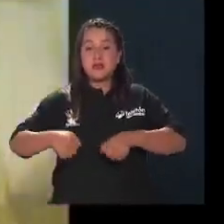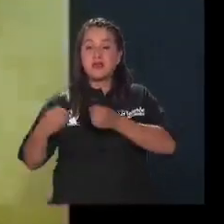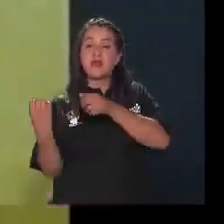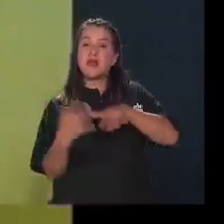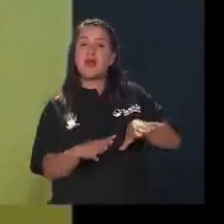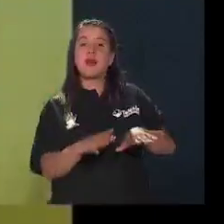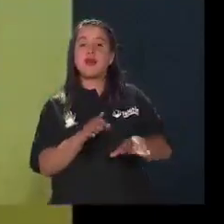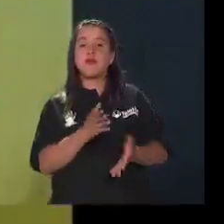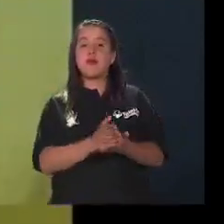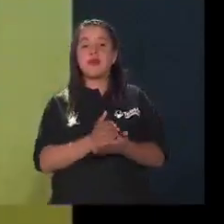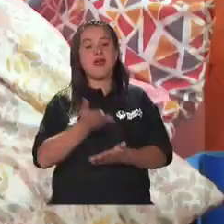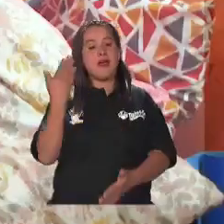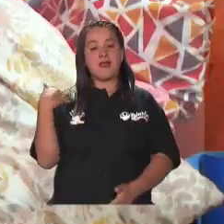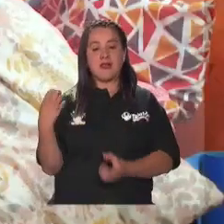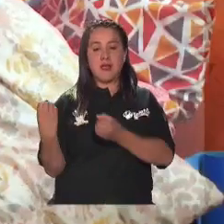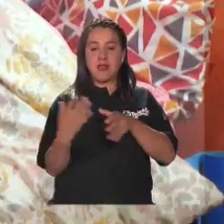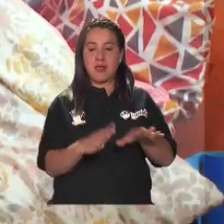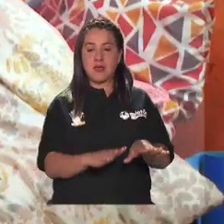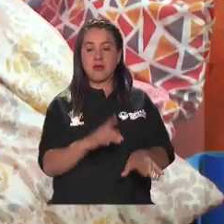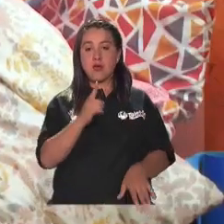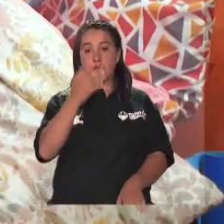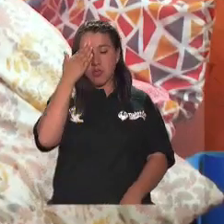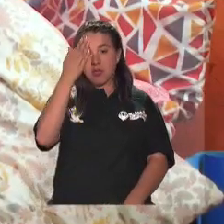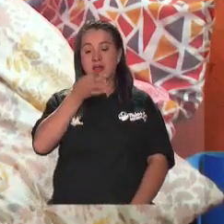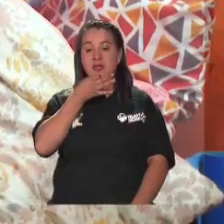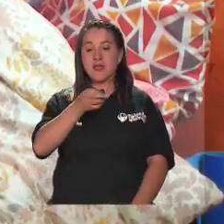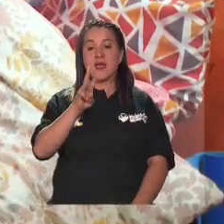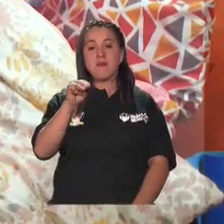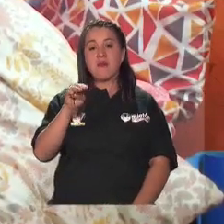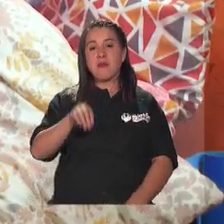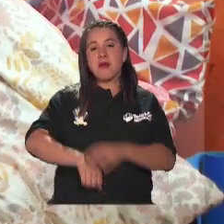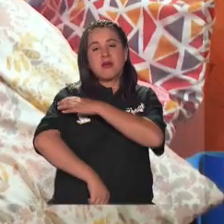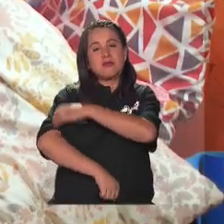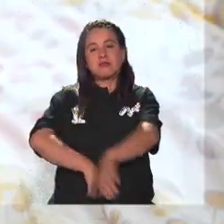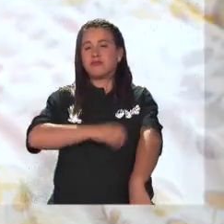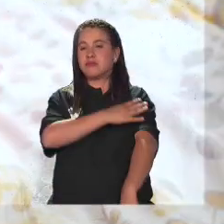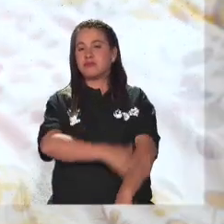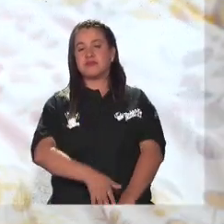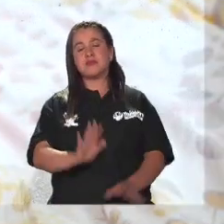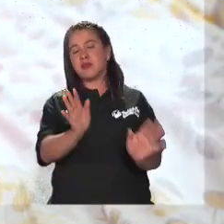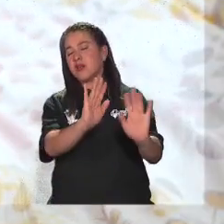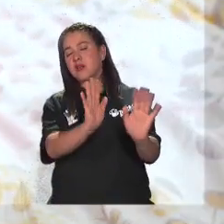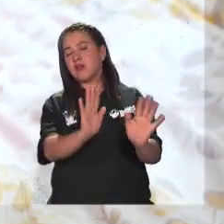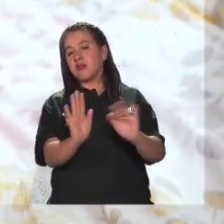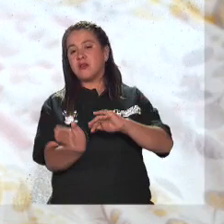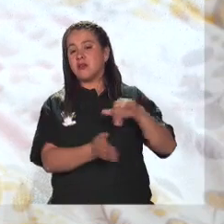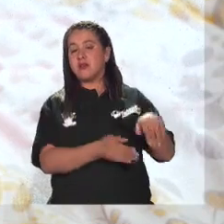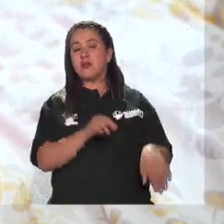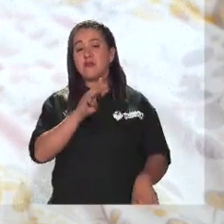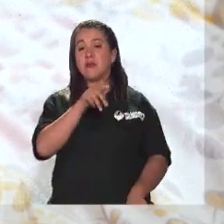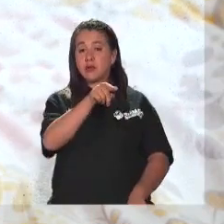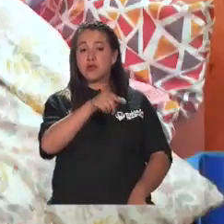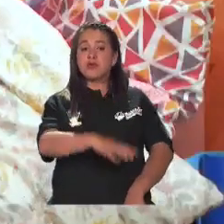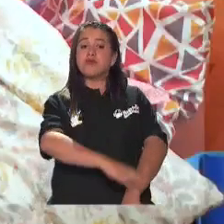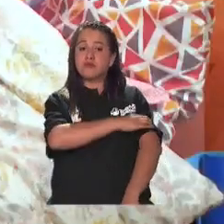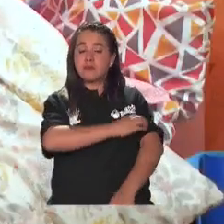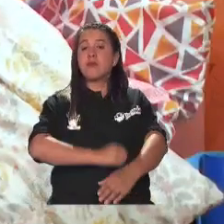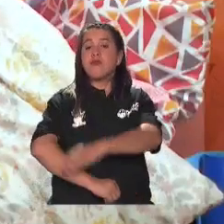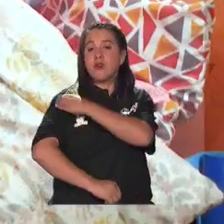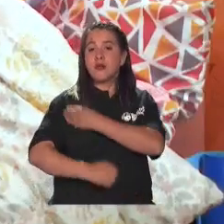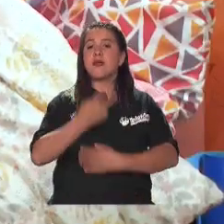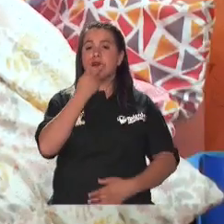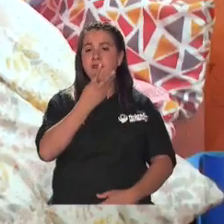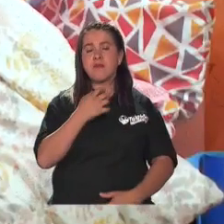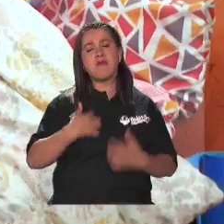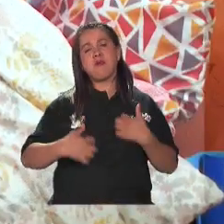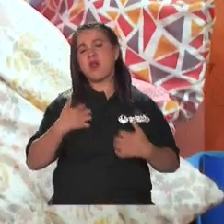colegio. Un día le dije a mi mamá que ya no las quería utilizar más. Le dije, mamá, póngase usted las prótesis y vea todo lo